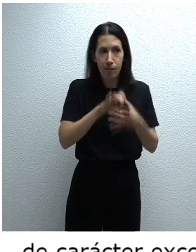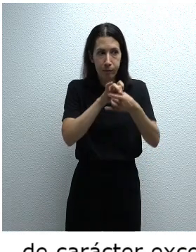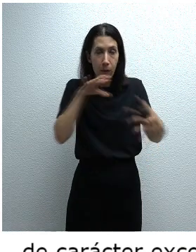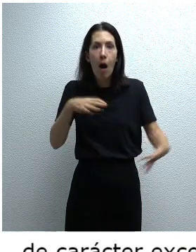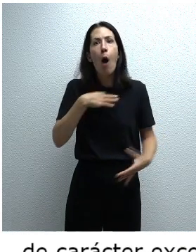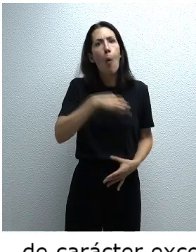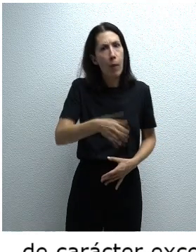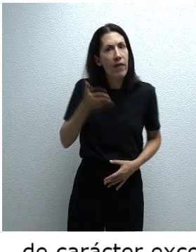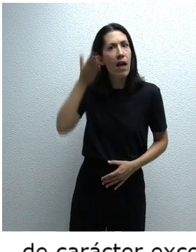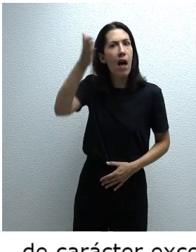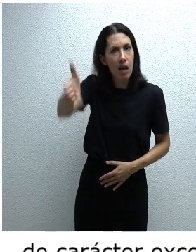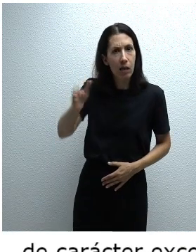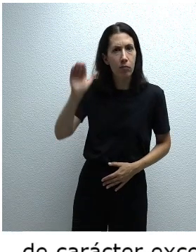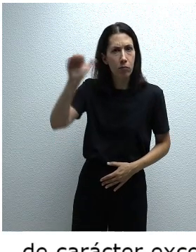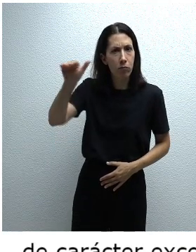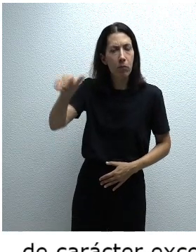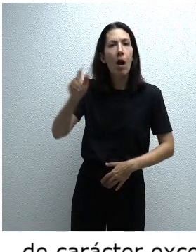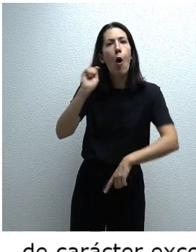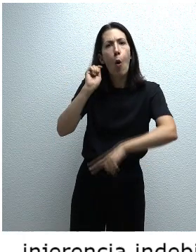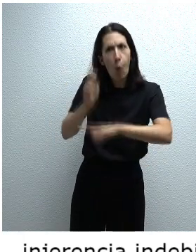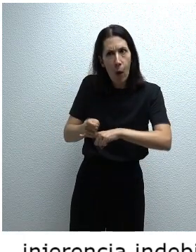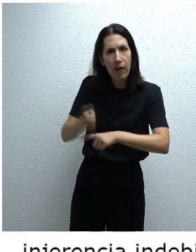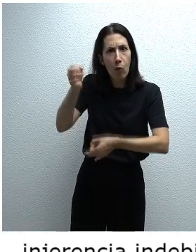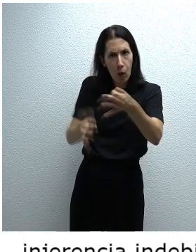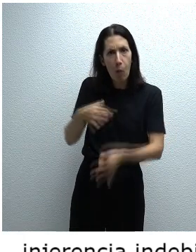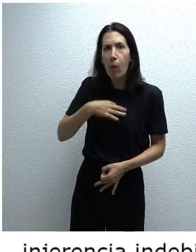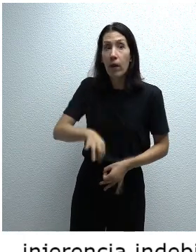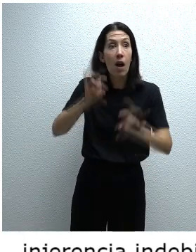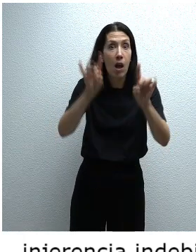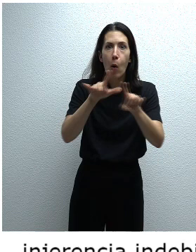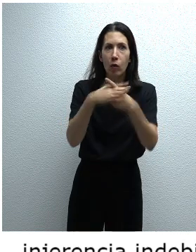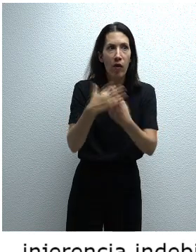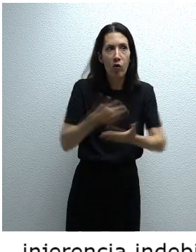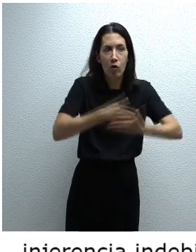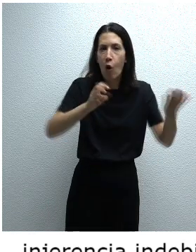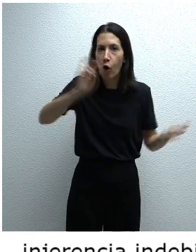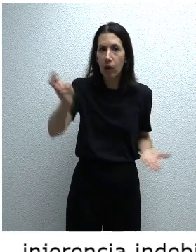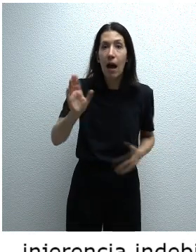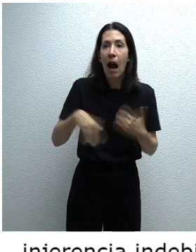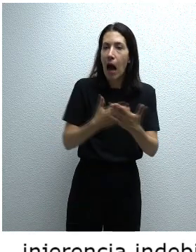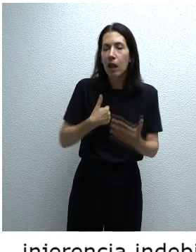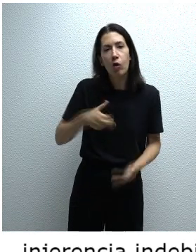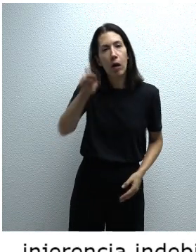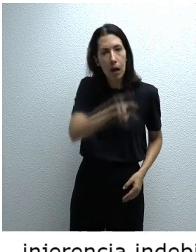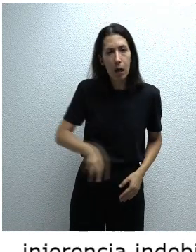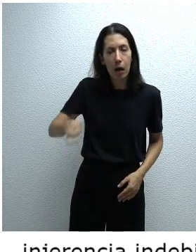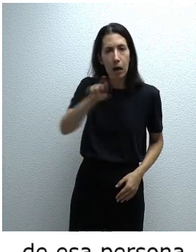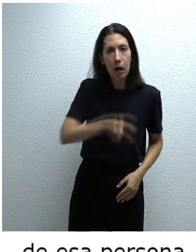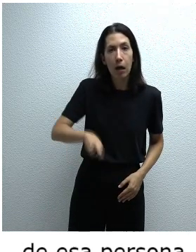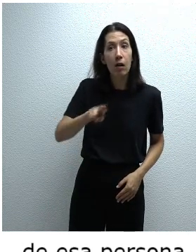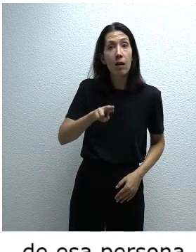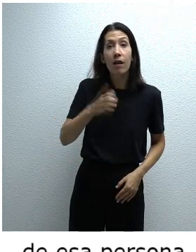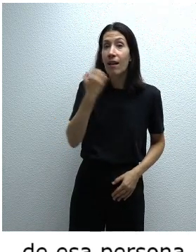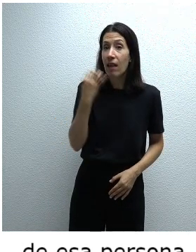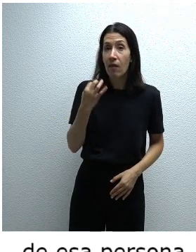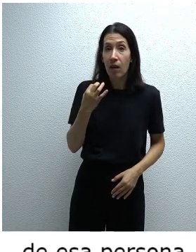el acudir a la autoridad judicial, como sucede con relación a cualquier otra persona. Nos cansamos de insistir en que la